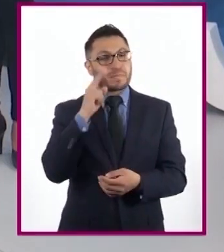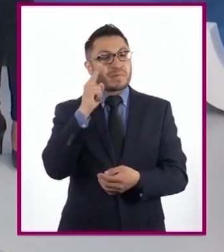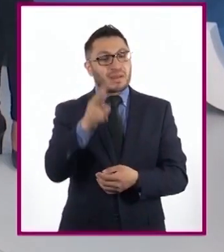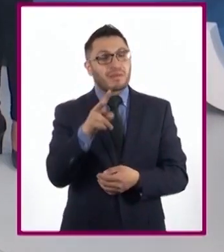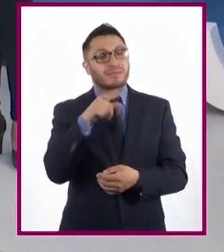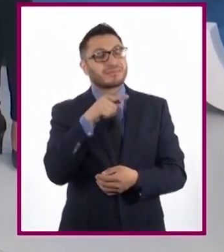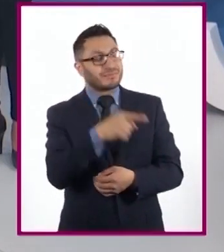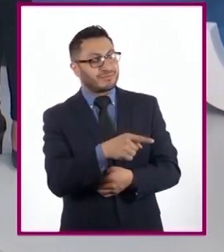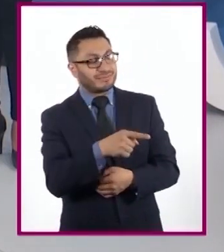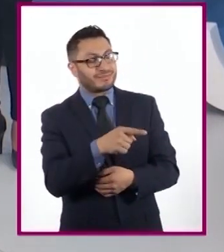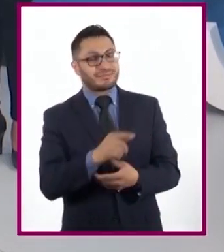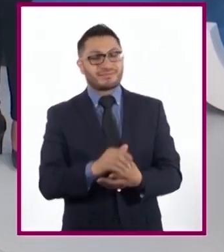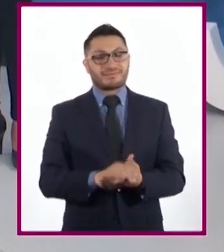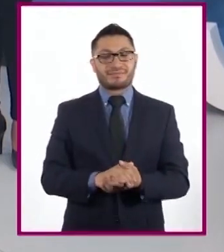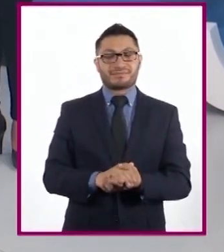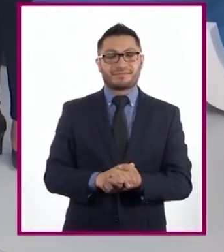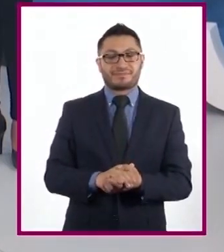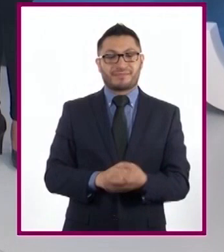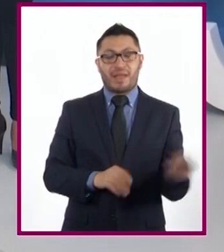ahí.